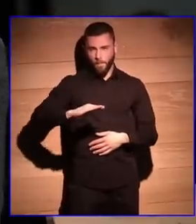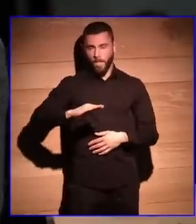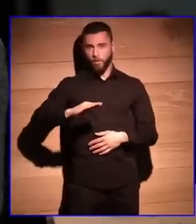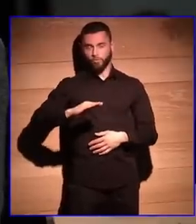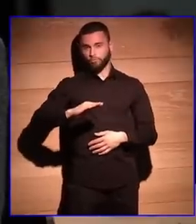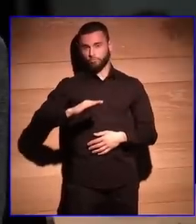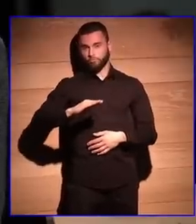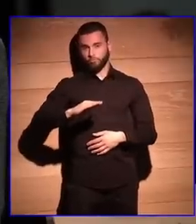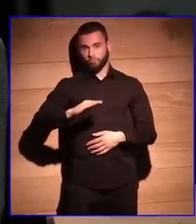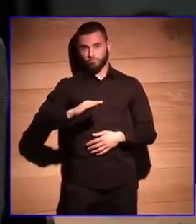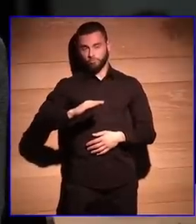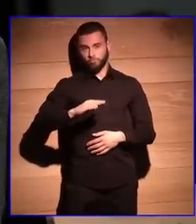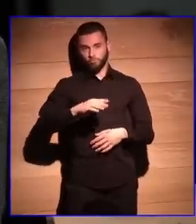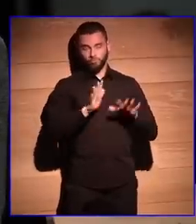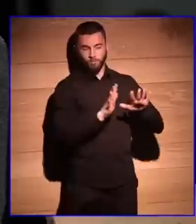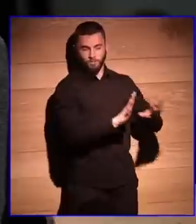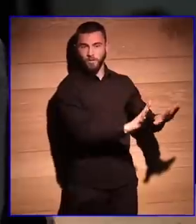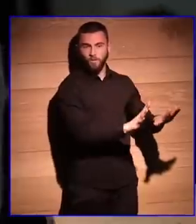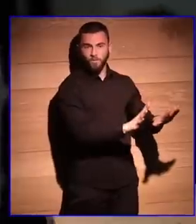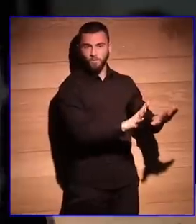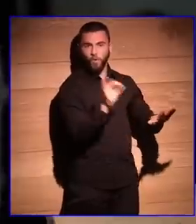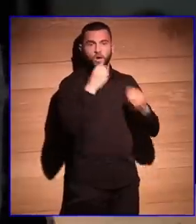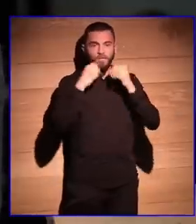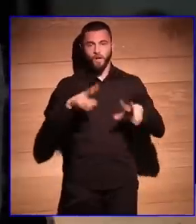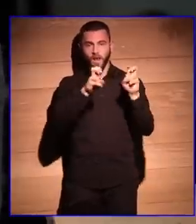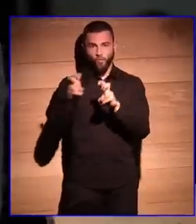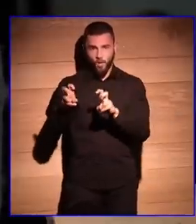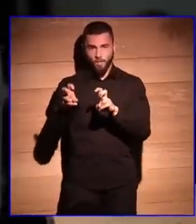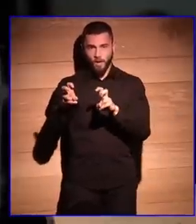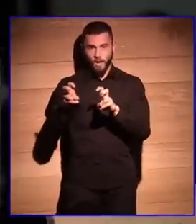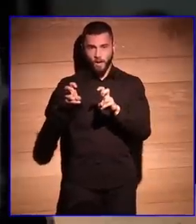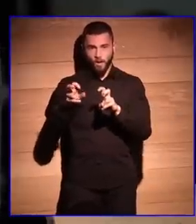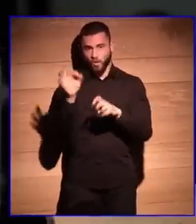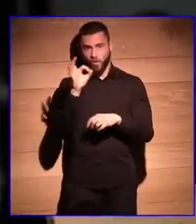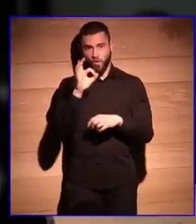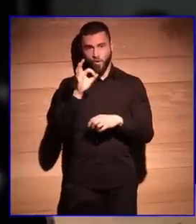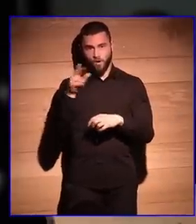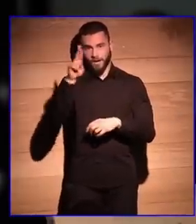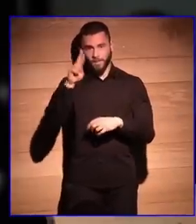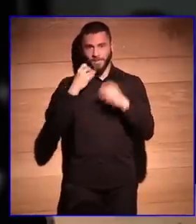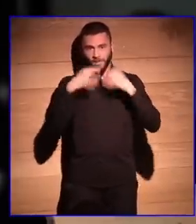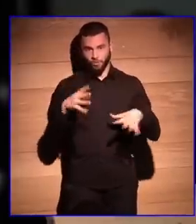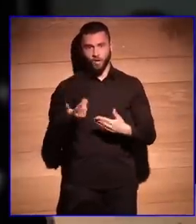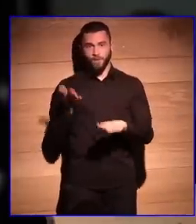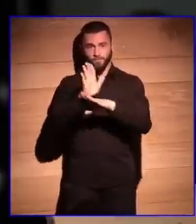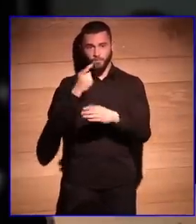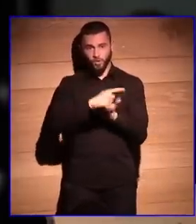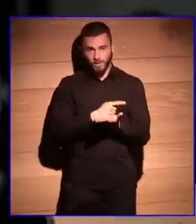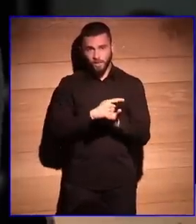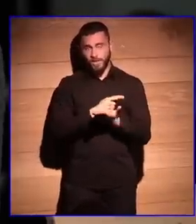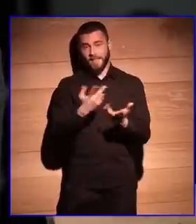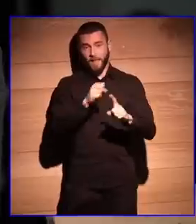en un spin-off o simplemente en una nueva historia, en una nueva reinterpretación, en la que la